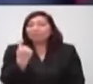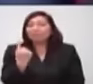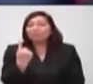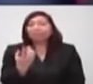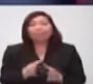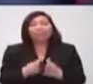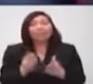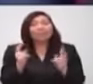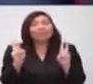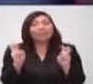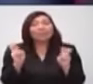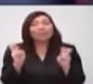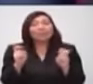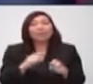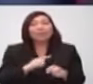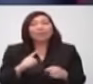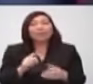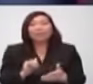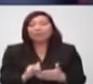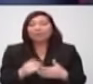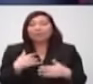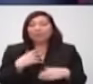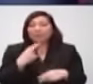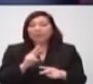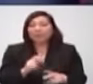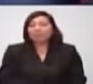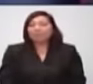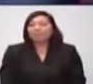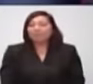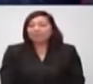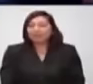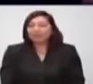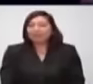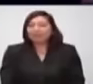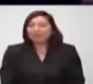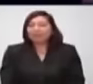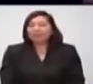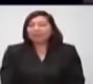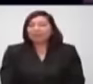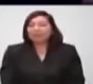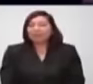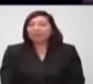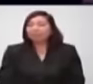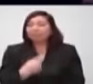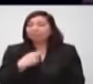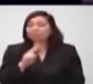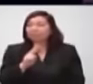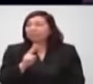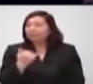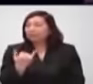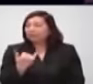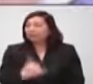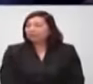grandes temas que las autoridades deben tocar. Y por lo que hemos visto esta mañana,